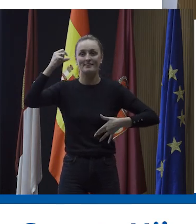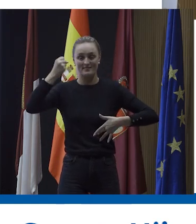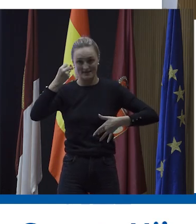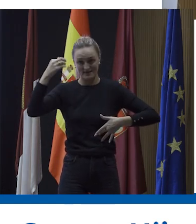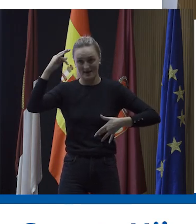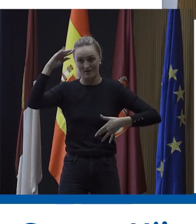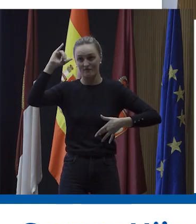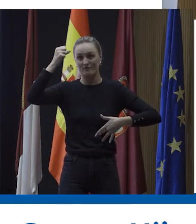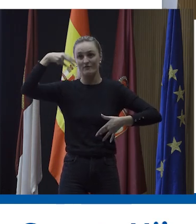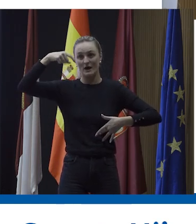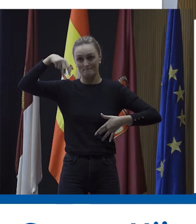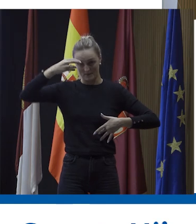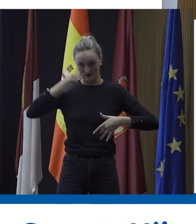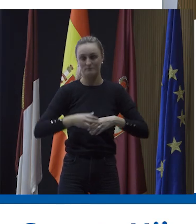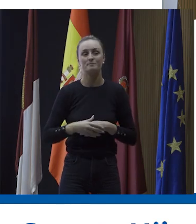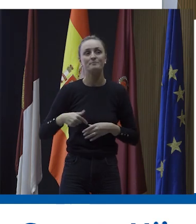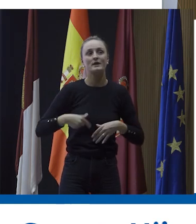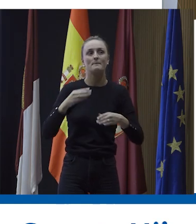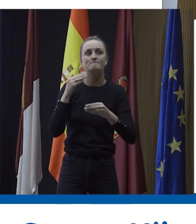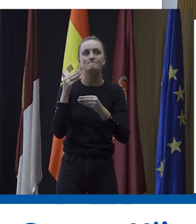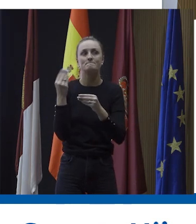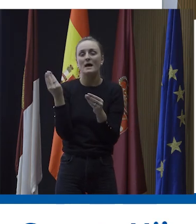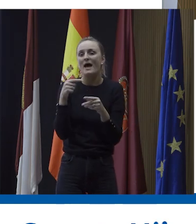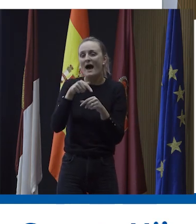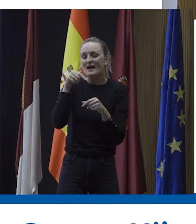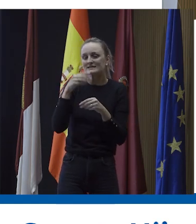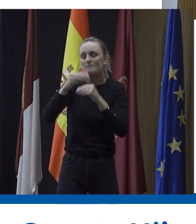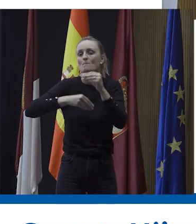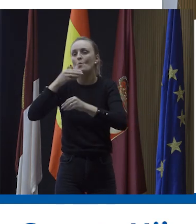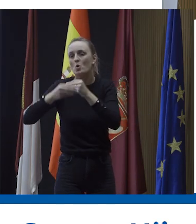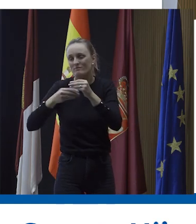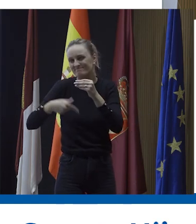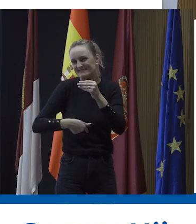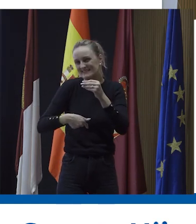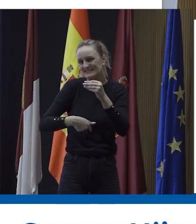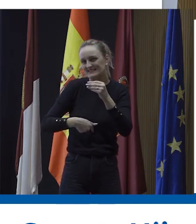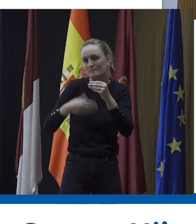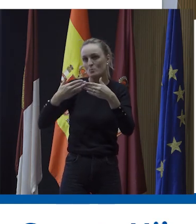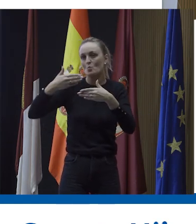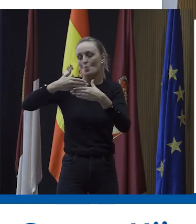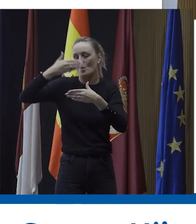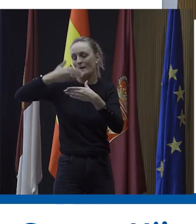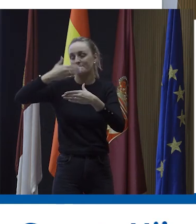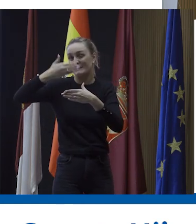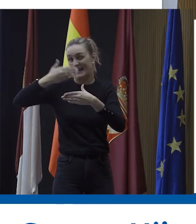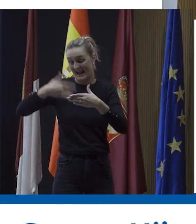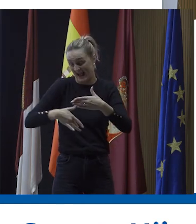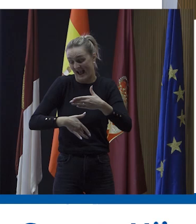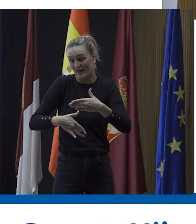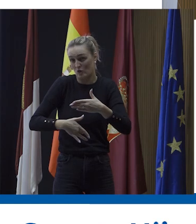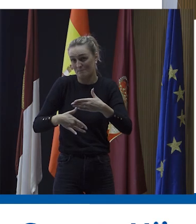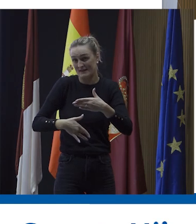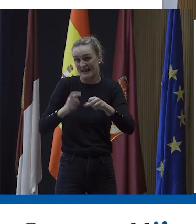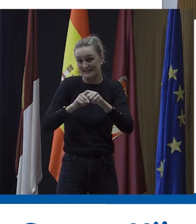en ese mecanismo por el cual se va a producir la incontinencia de orina. También tenemos una pared abdominal que está formada por